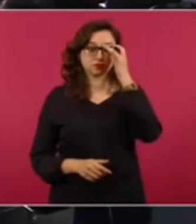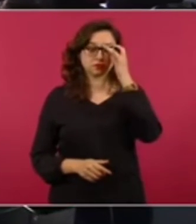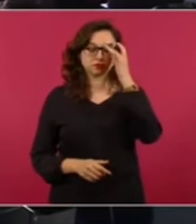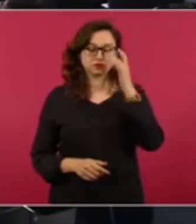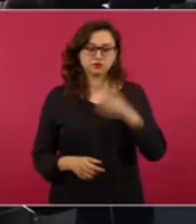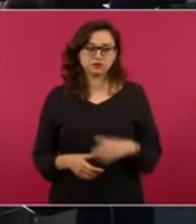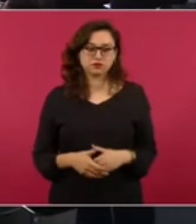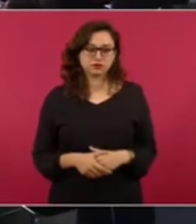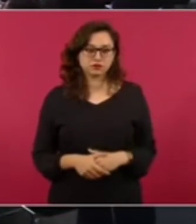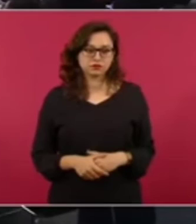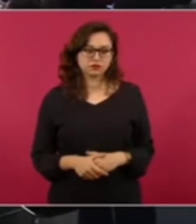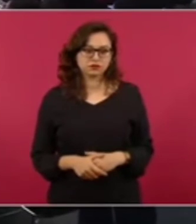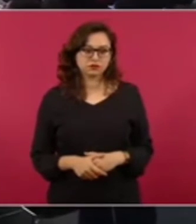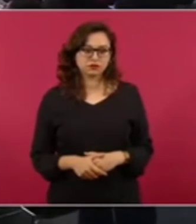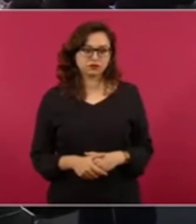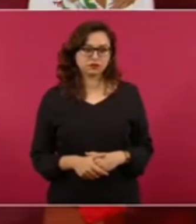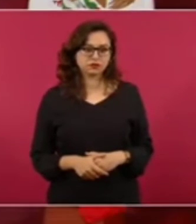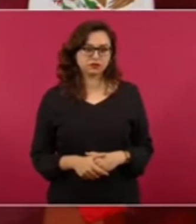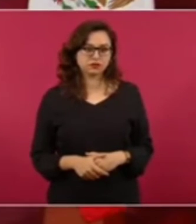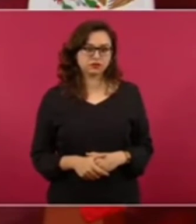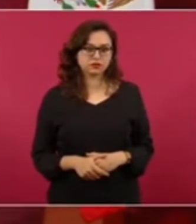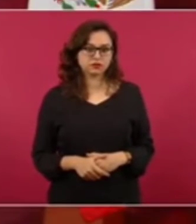Así es.